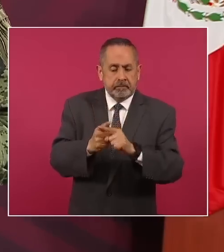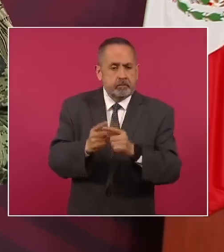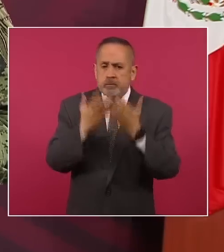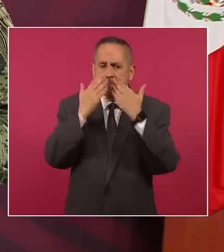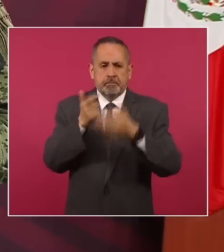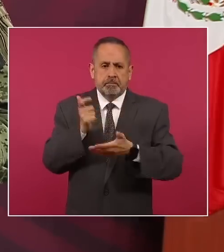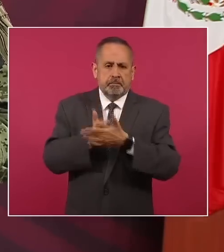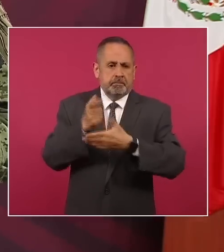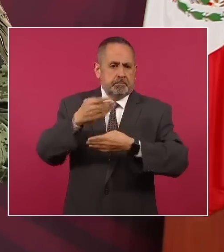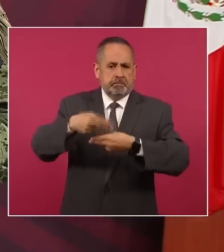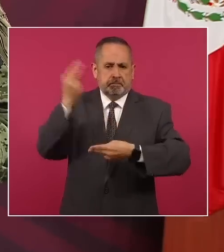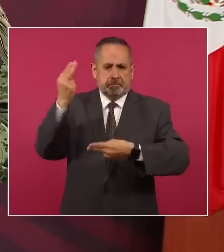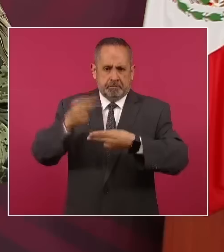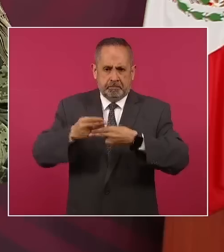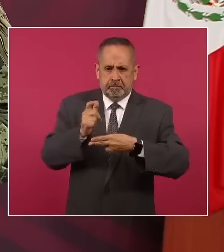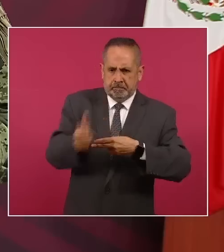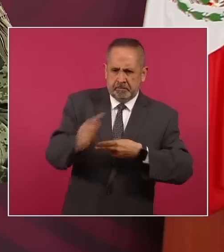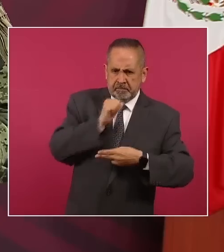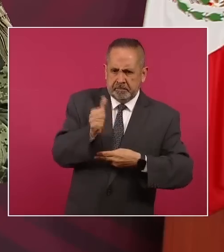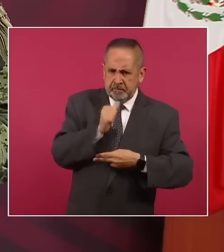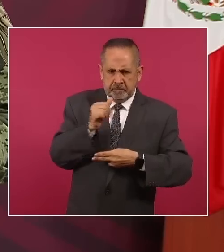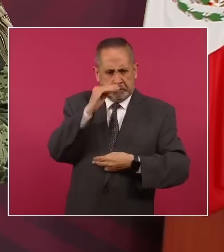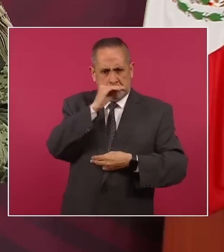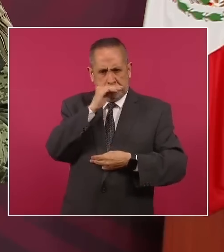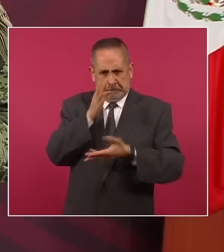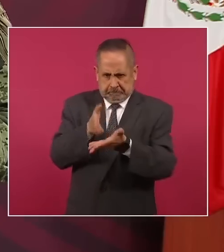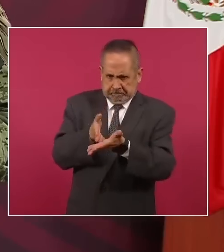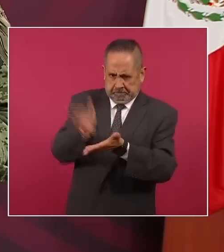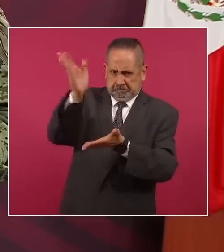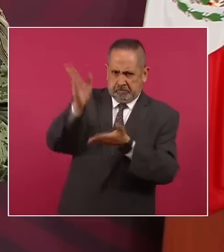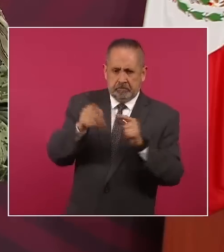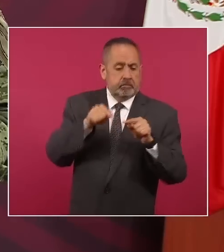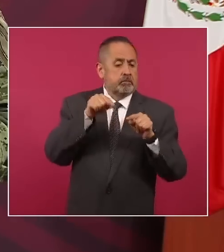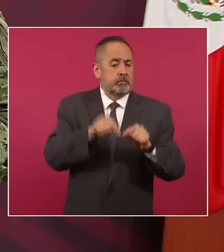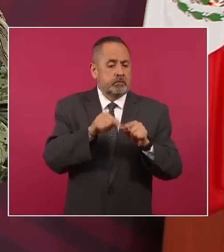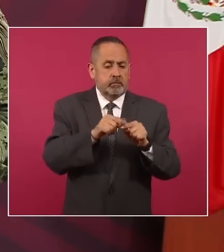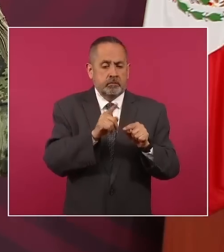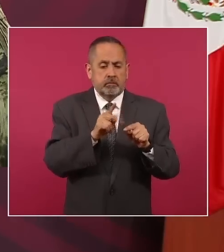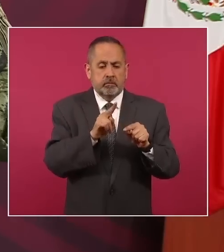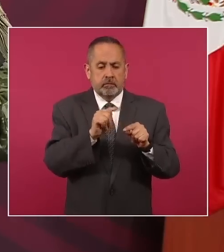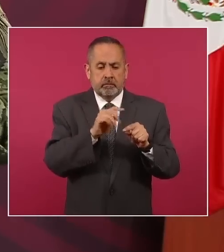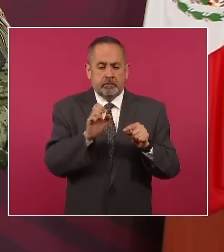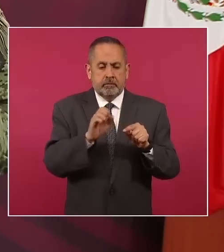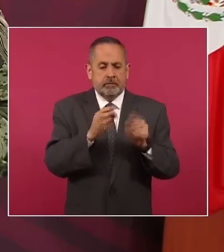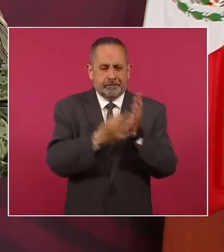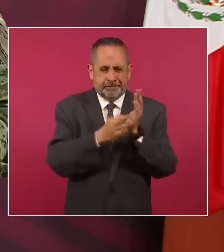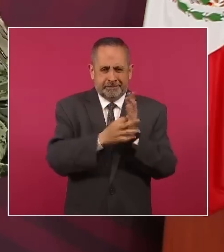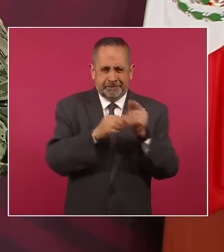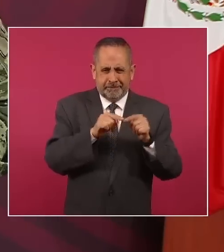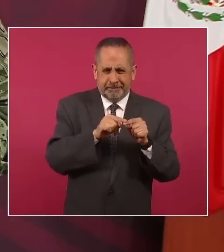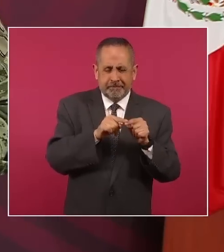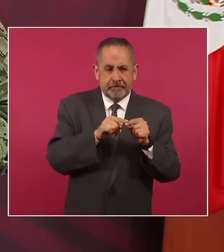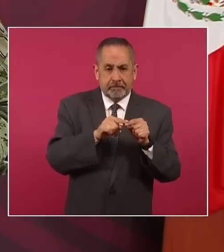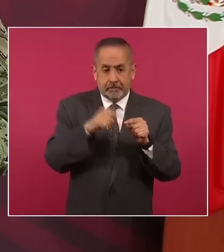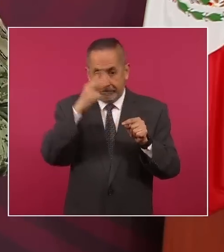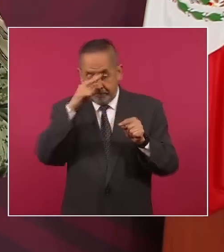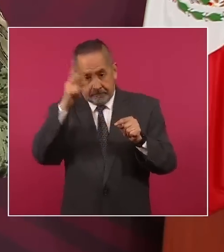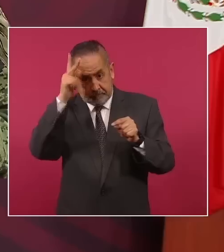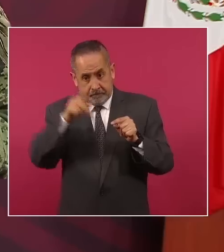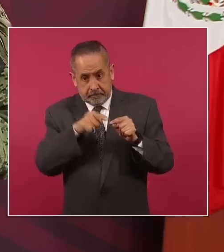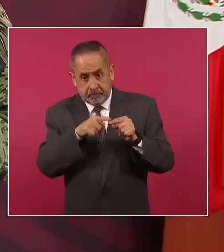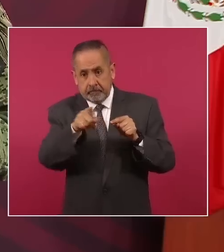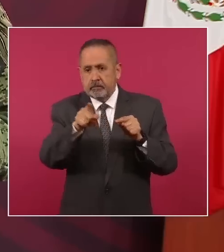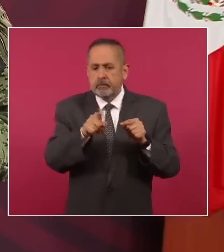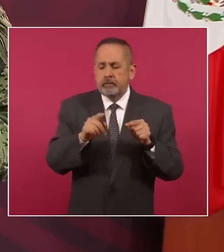peaje que parte de una un punto denominado puente de fierro que es la bifurcación de la México Pachuca